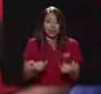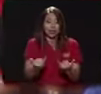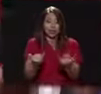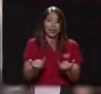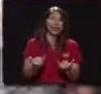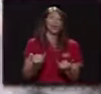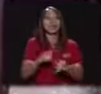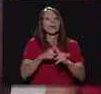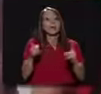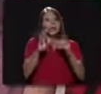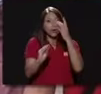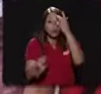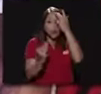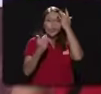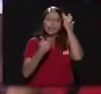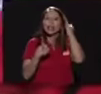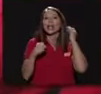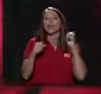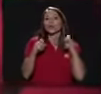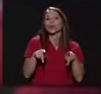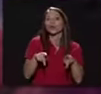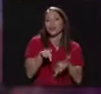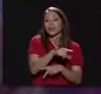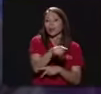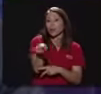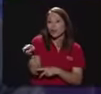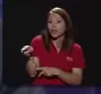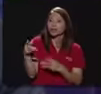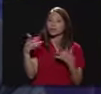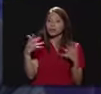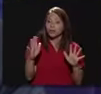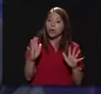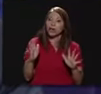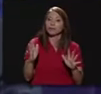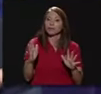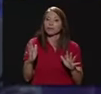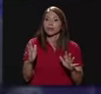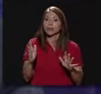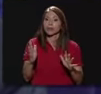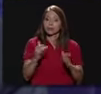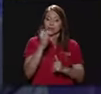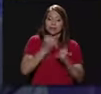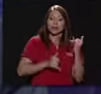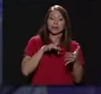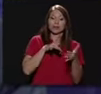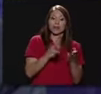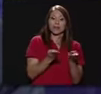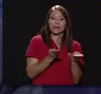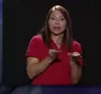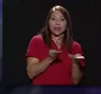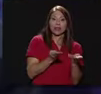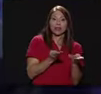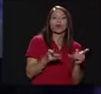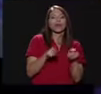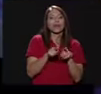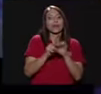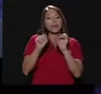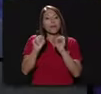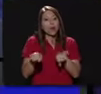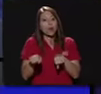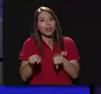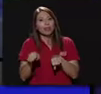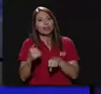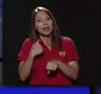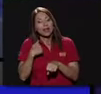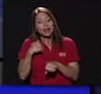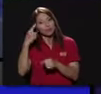actualidad, pero que los jóvenes entonces puedan dar la oportunidad de cuando salgan, cuando tengan su bachillerato, puedan tener una